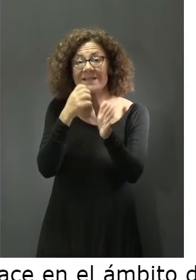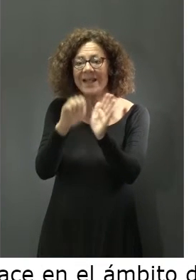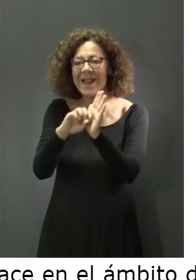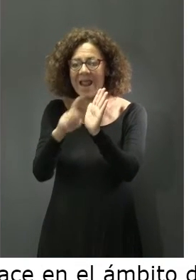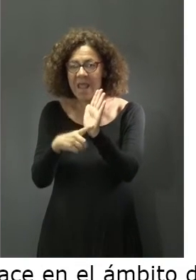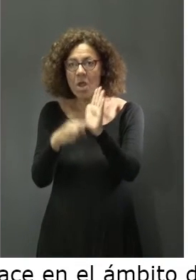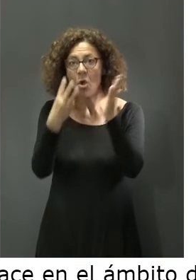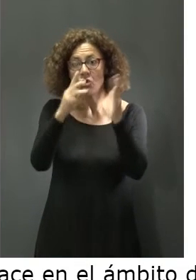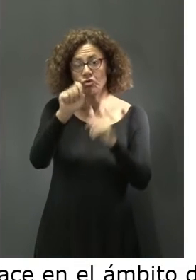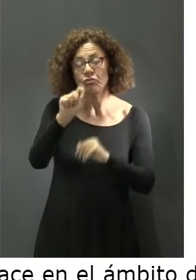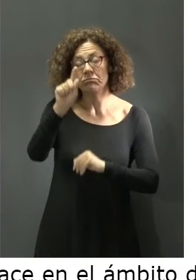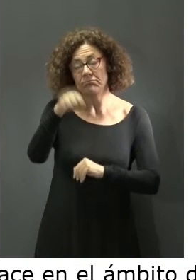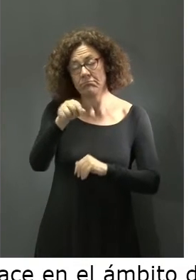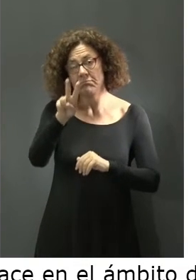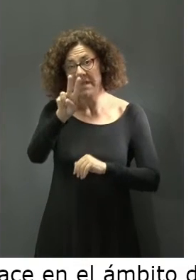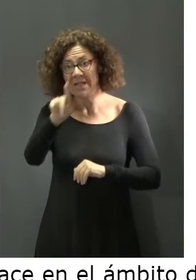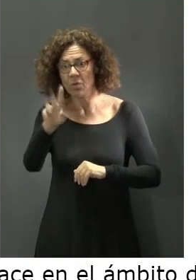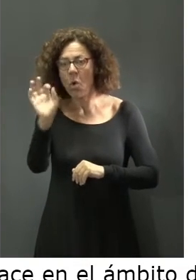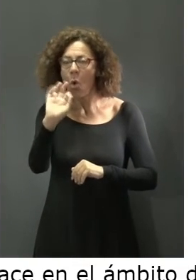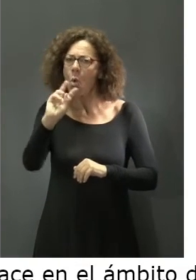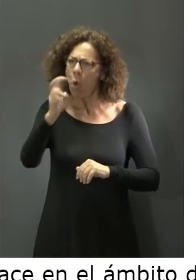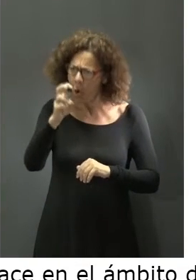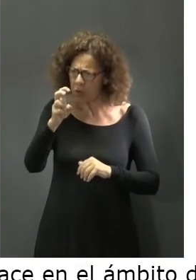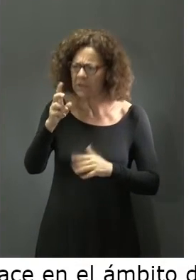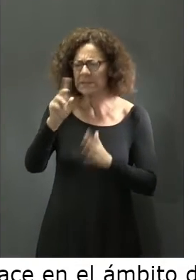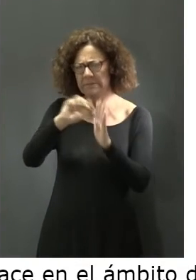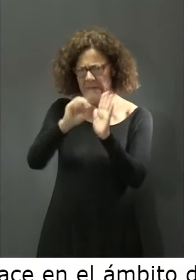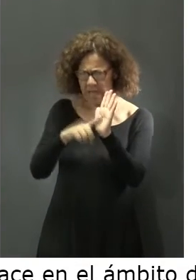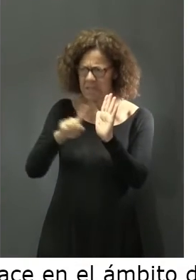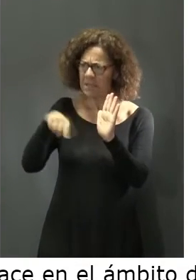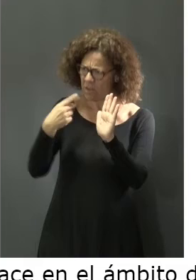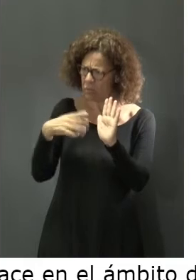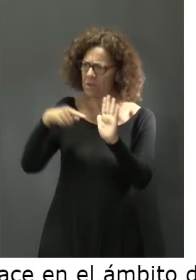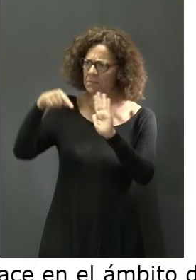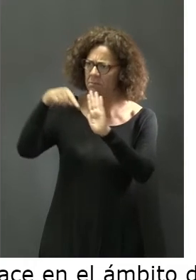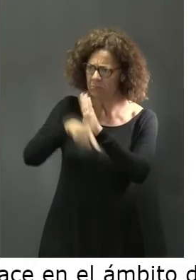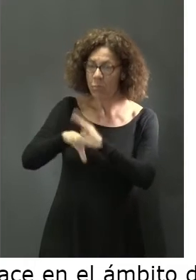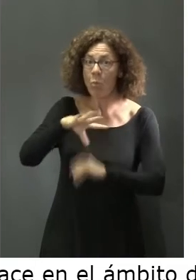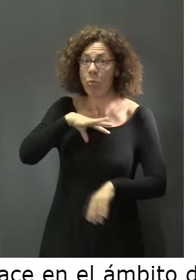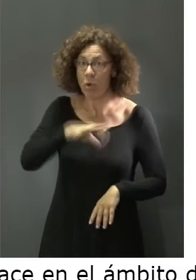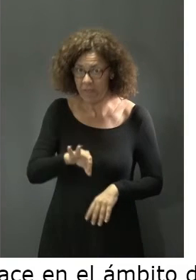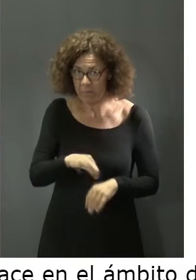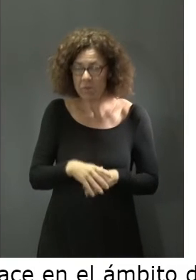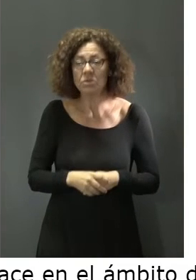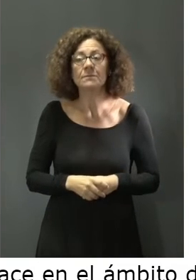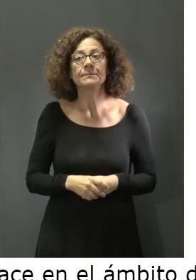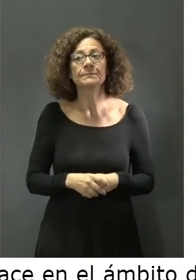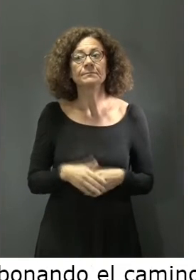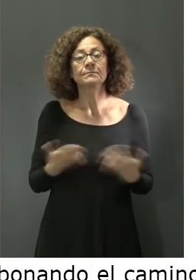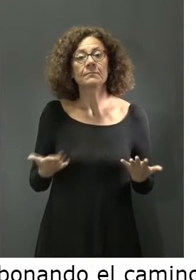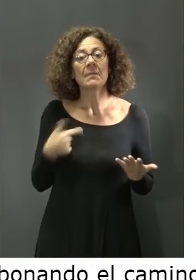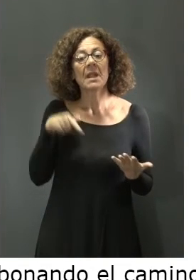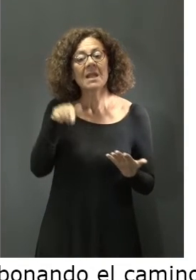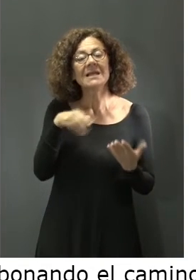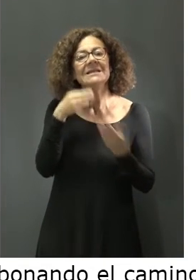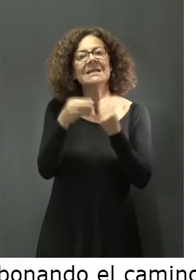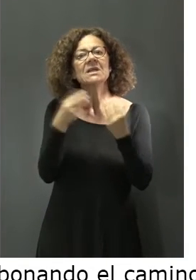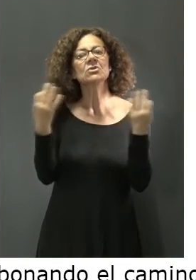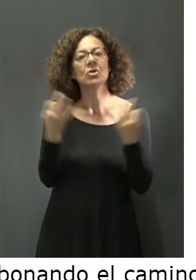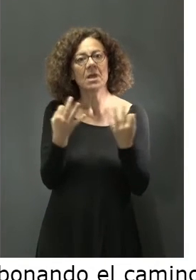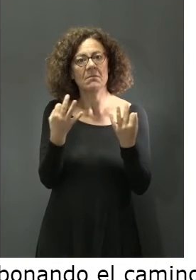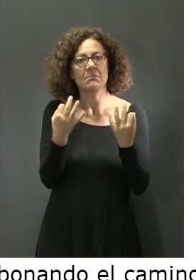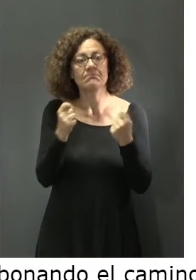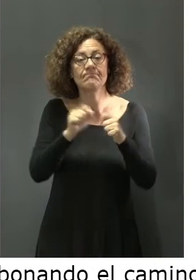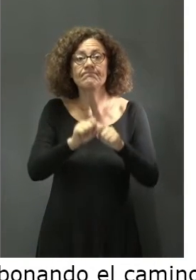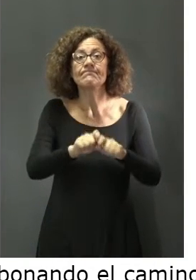la Ley 8/21 u otras muchas de las que, si quieres, luego podemos entrar un poquito más a fondo, lo que se ha hecho es ponernos